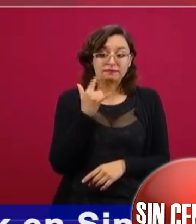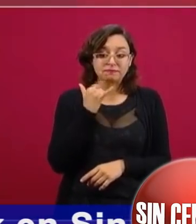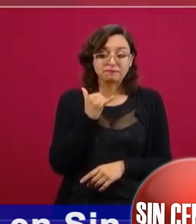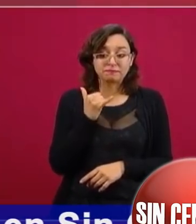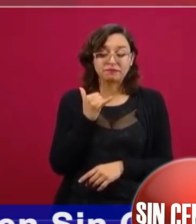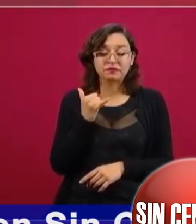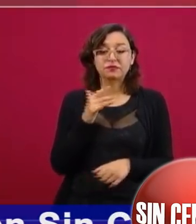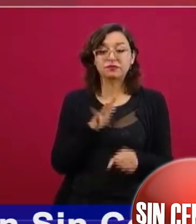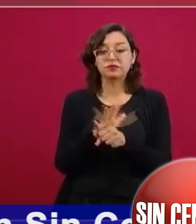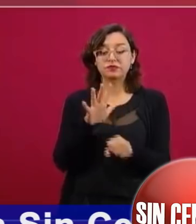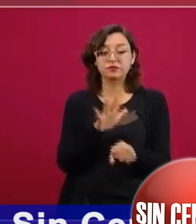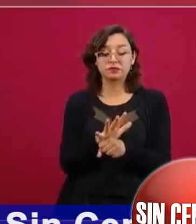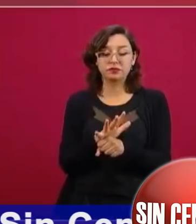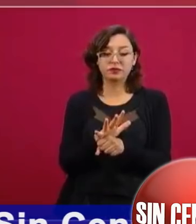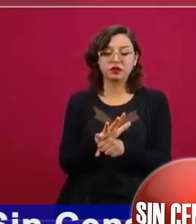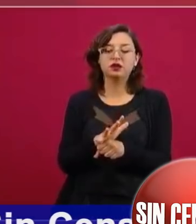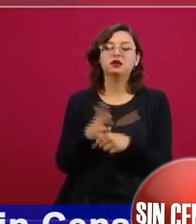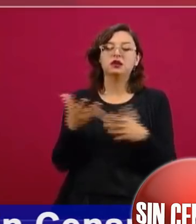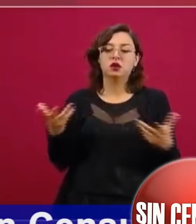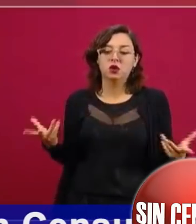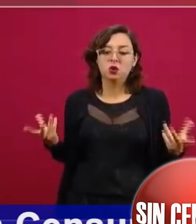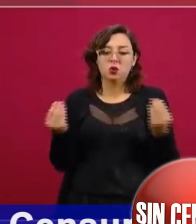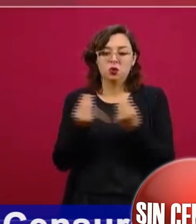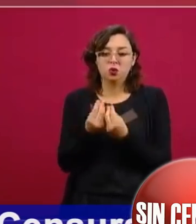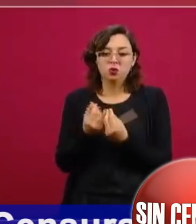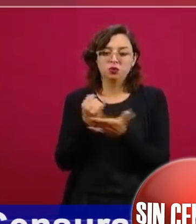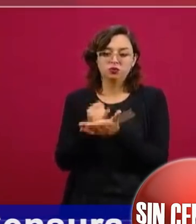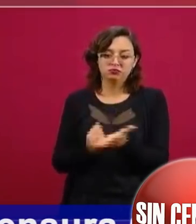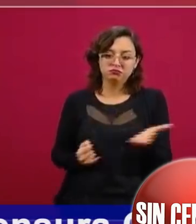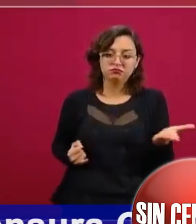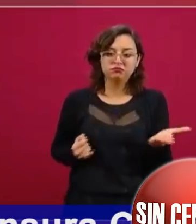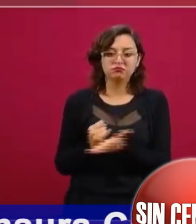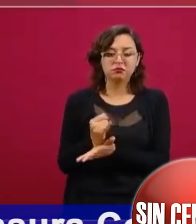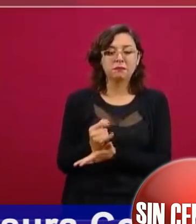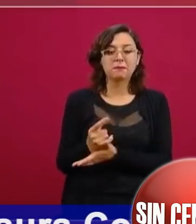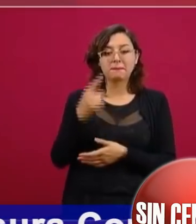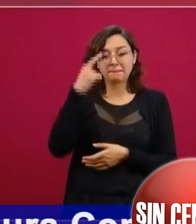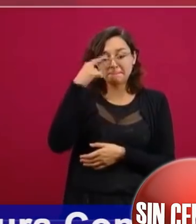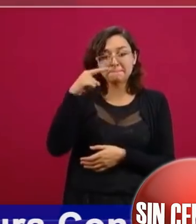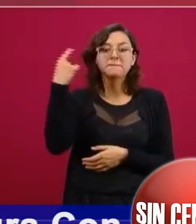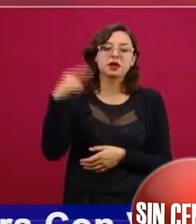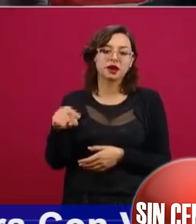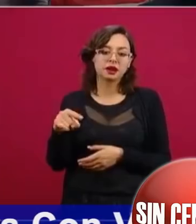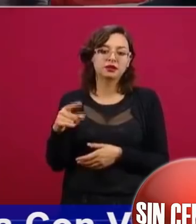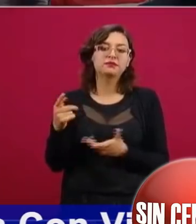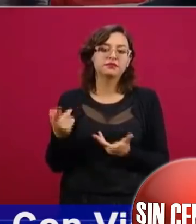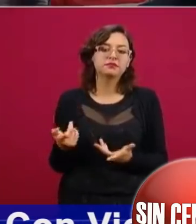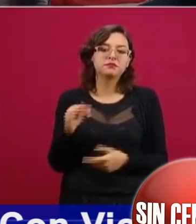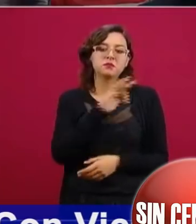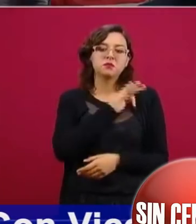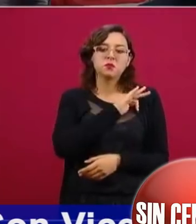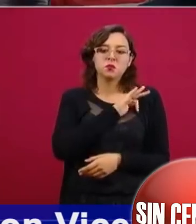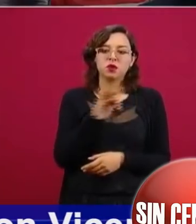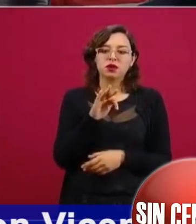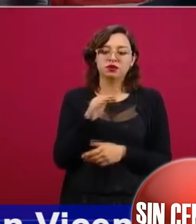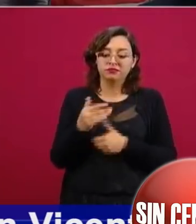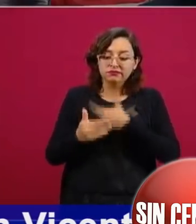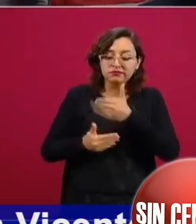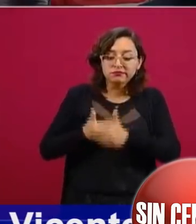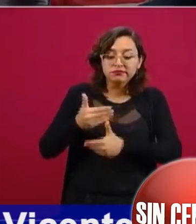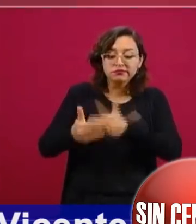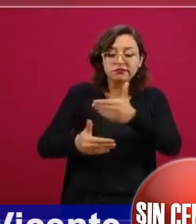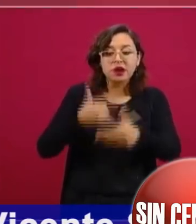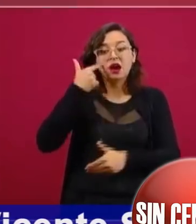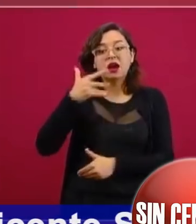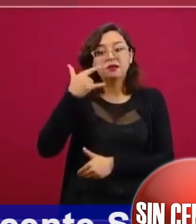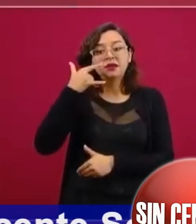lograr una decisión colectiva en ANUYES para que ahí se pueda definir el tratamiento que se